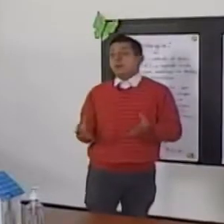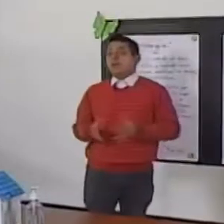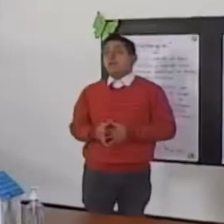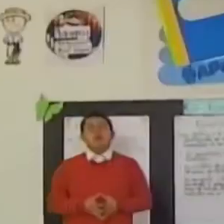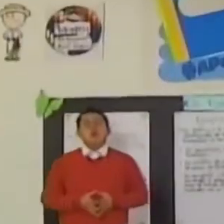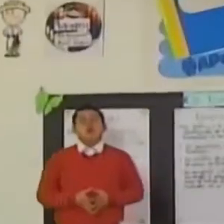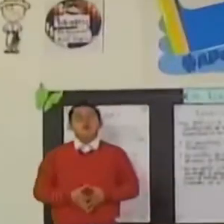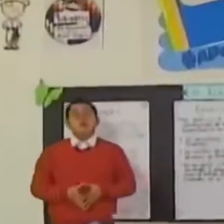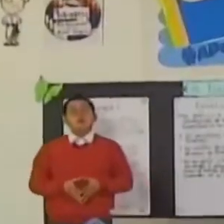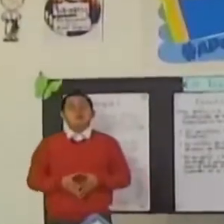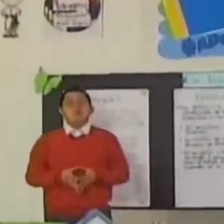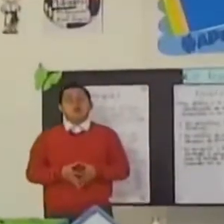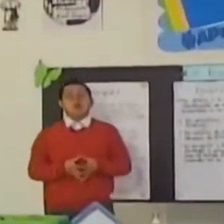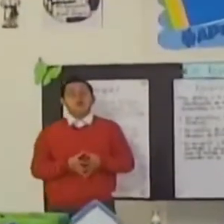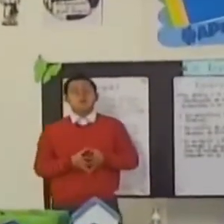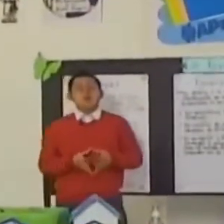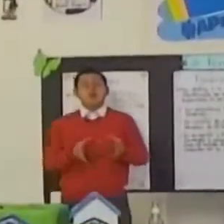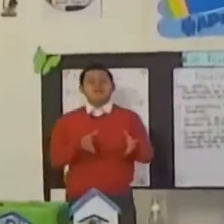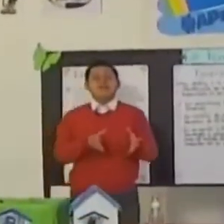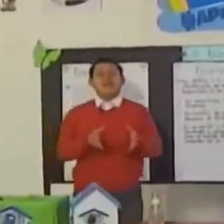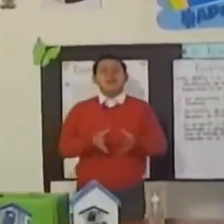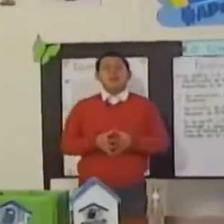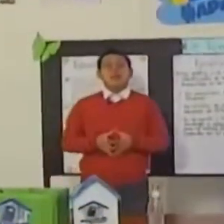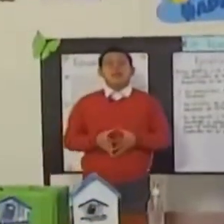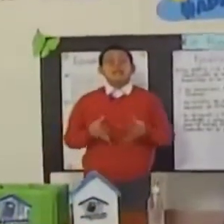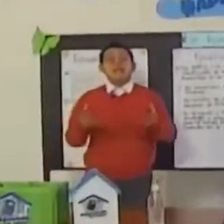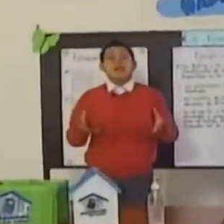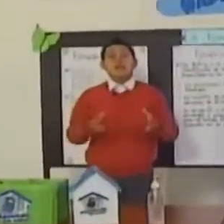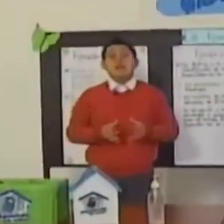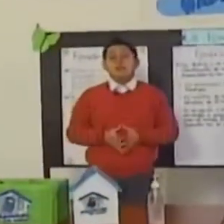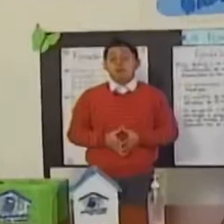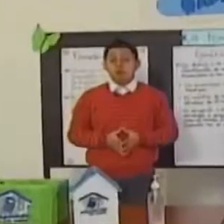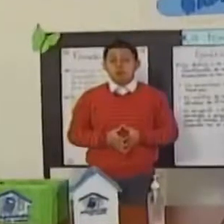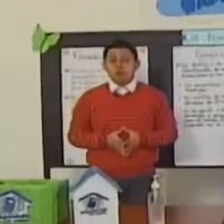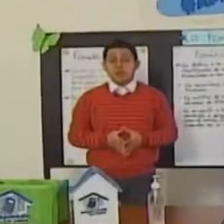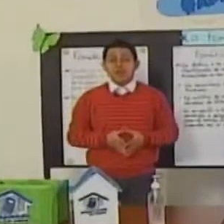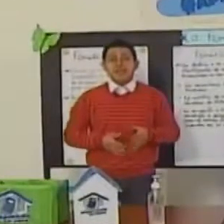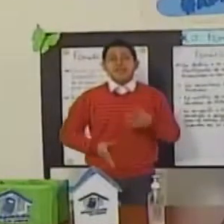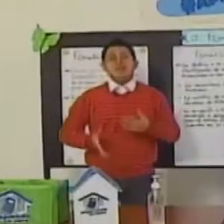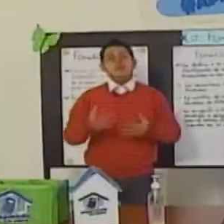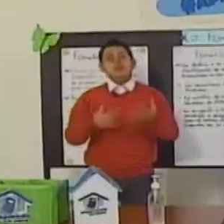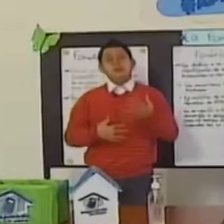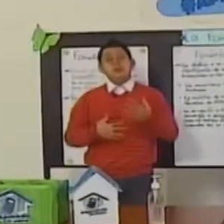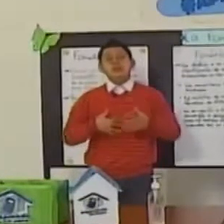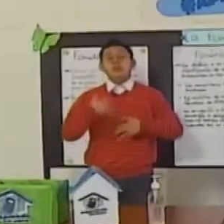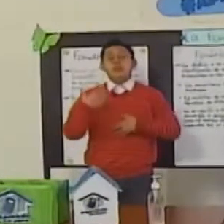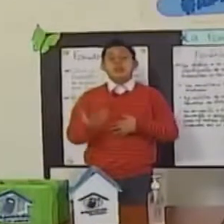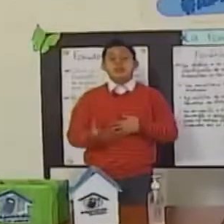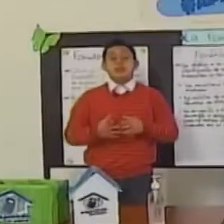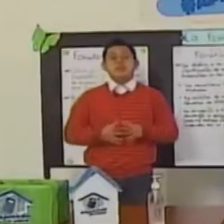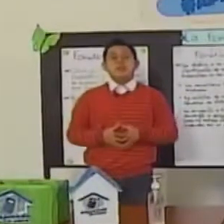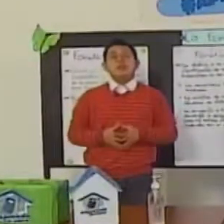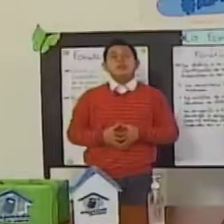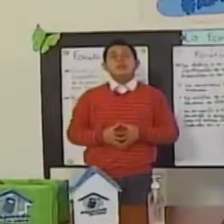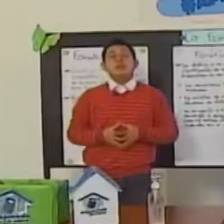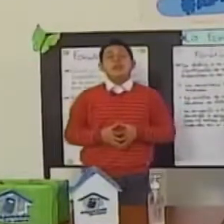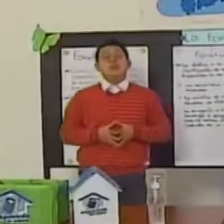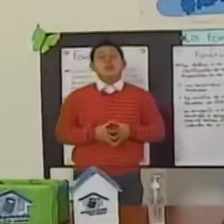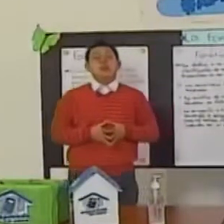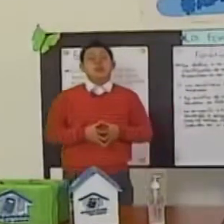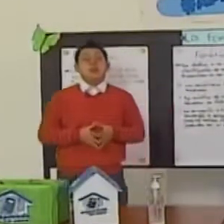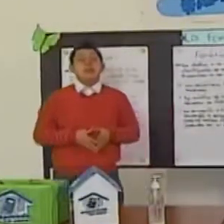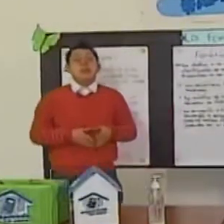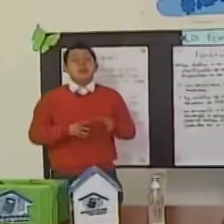Por lo tanto, ahora nos vamos a enfocar un poco acerca de lo que es la fonología. Y como sabemos, y como les estaba explicando, entonces